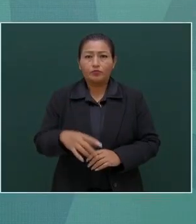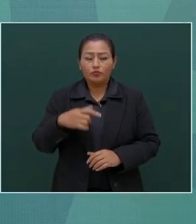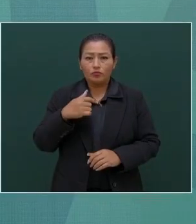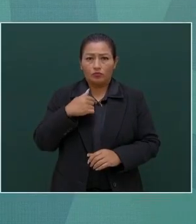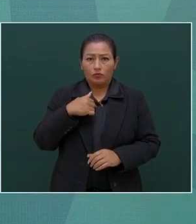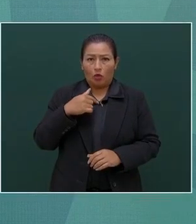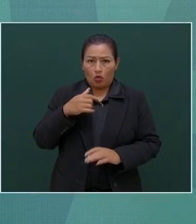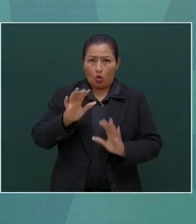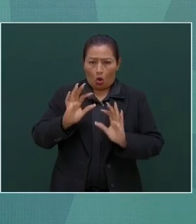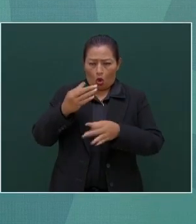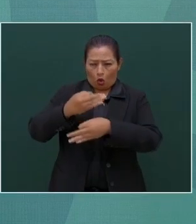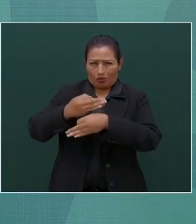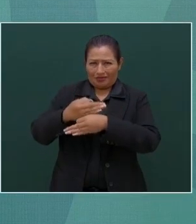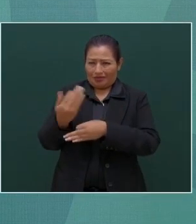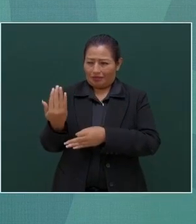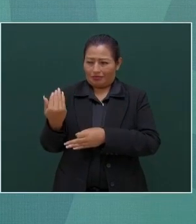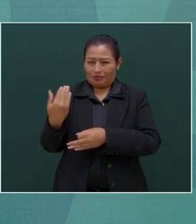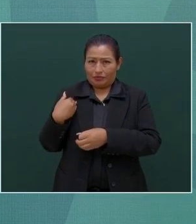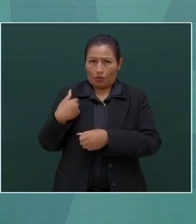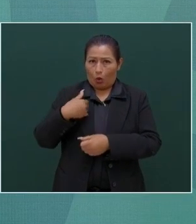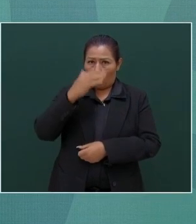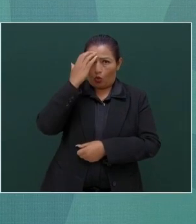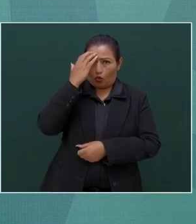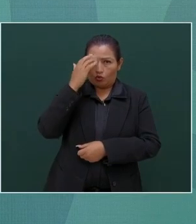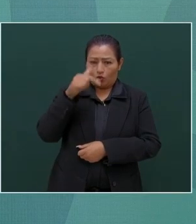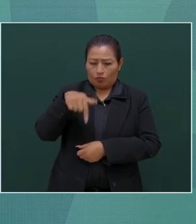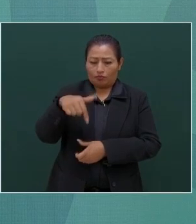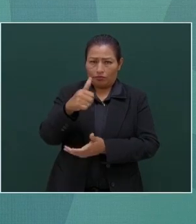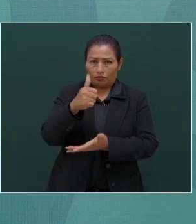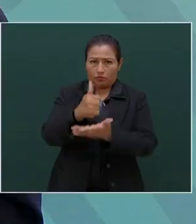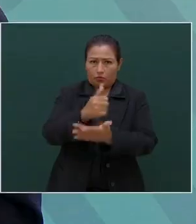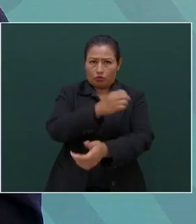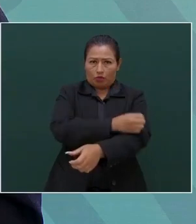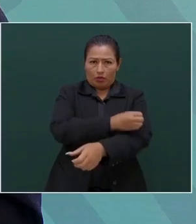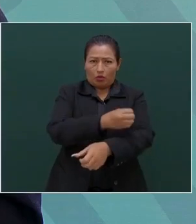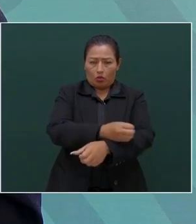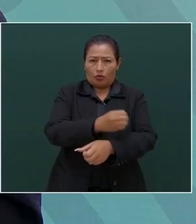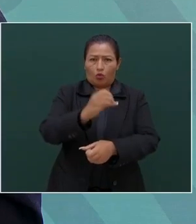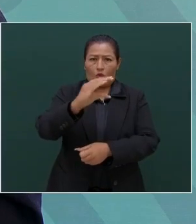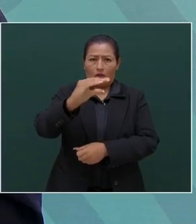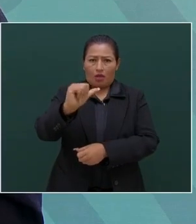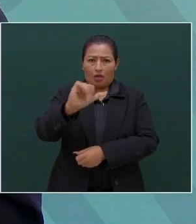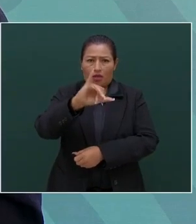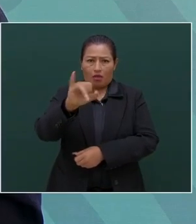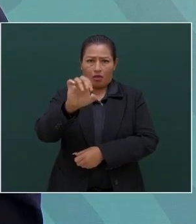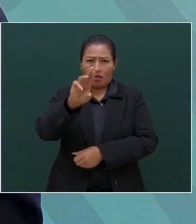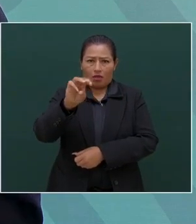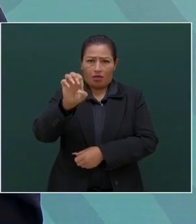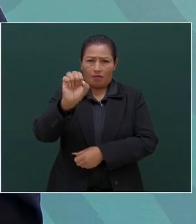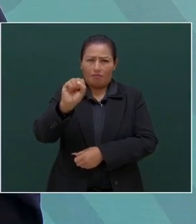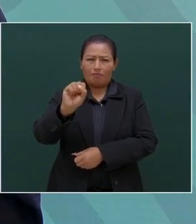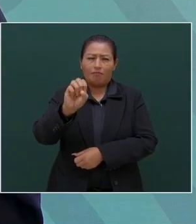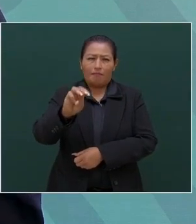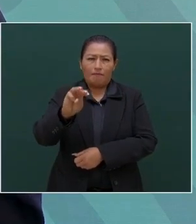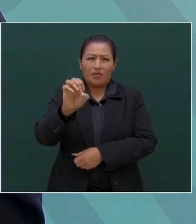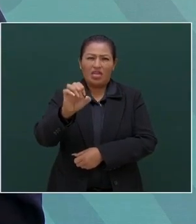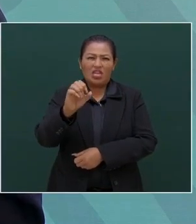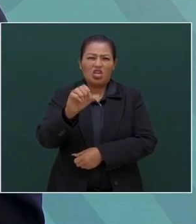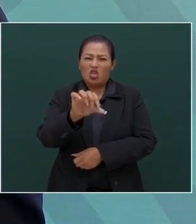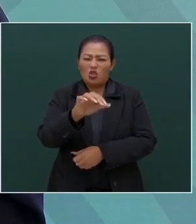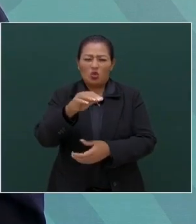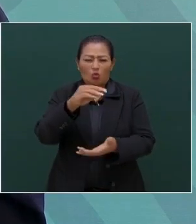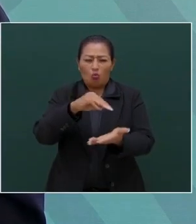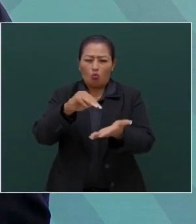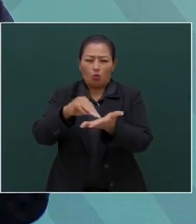conozco, como les comentaba, Obregón y Cajeme y los 72 municipios